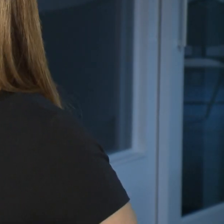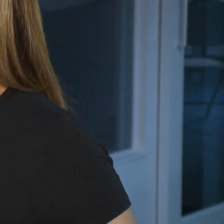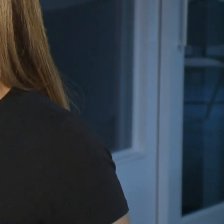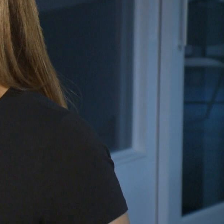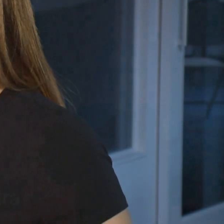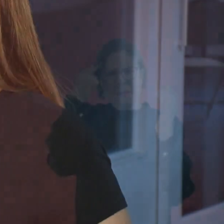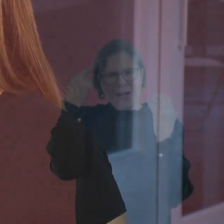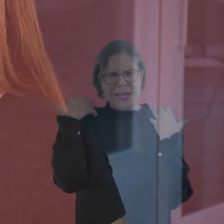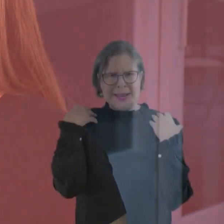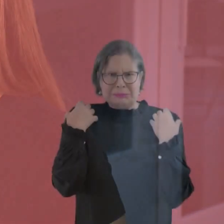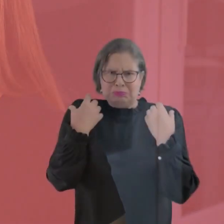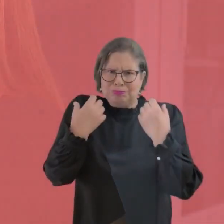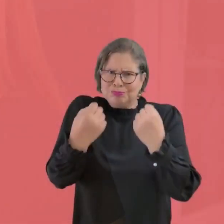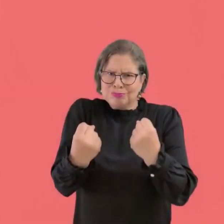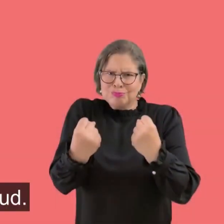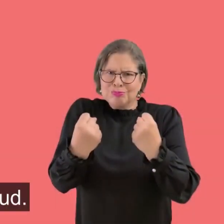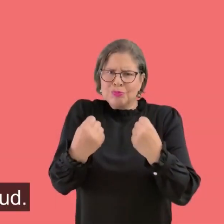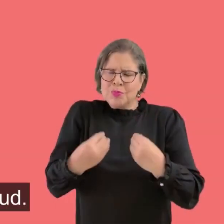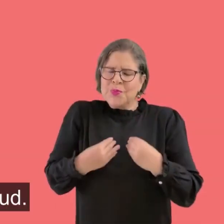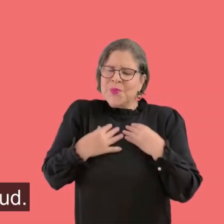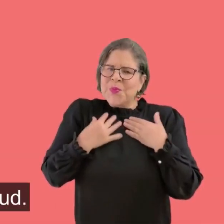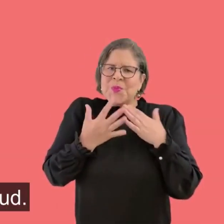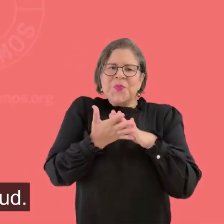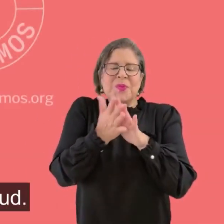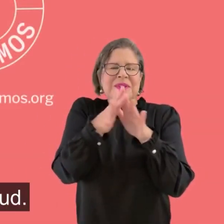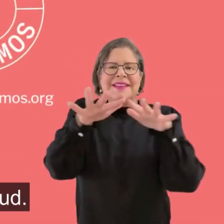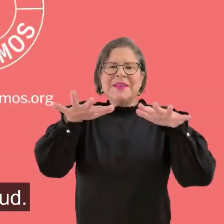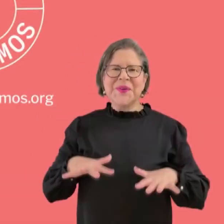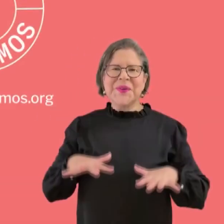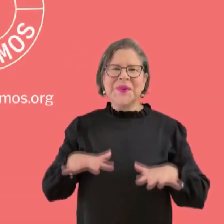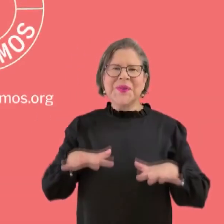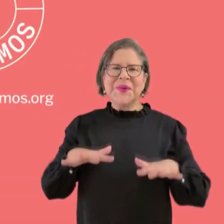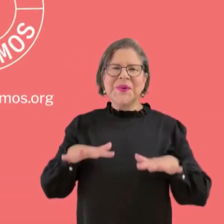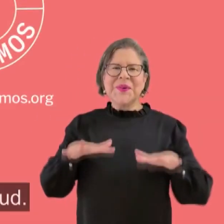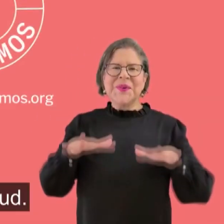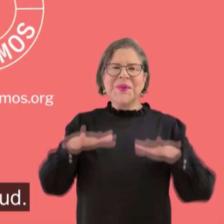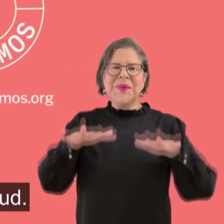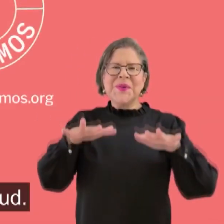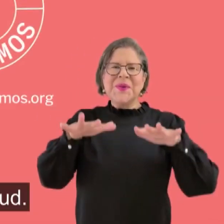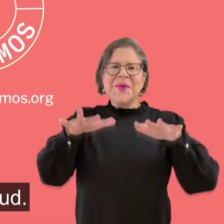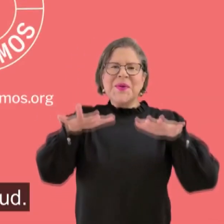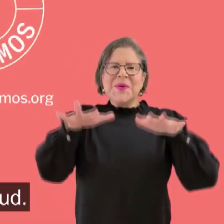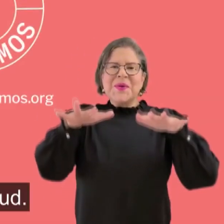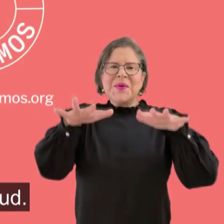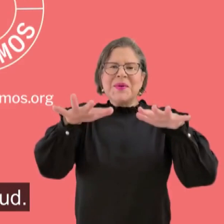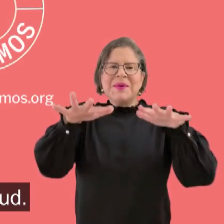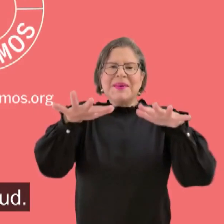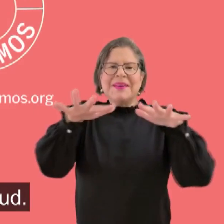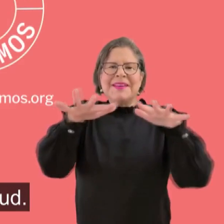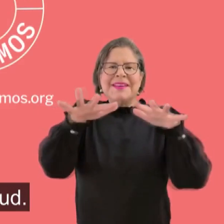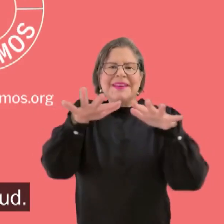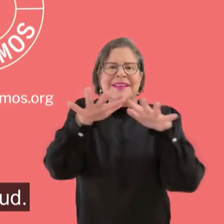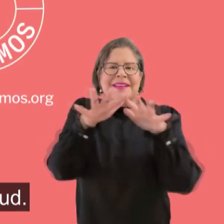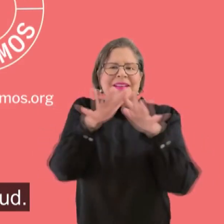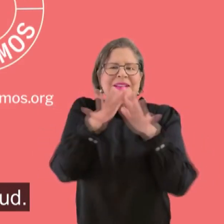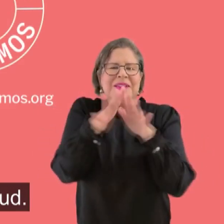cuando necesito buscar ayuda porque salud mental es plenitud jorge negrón y félix alemán noticias 360